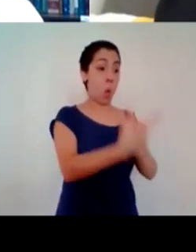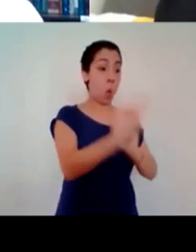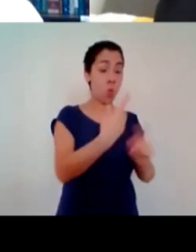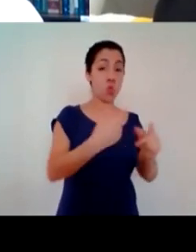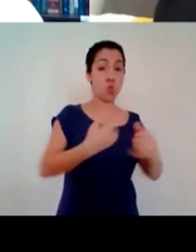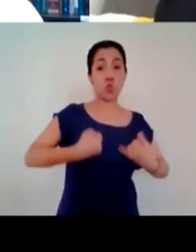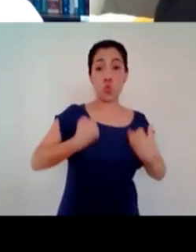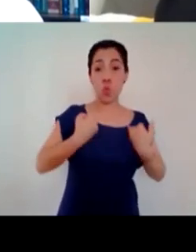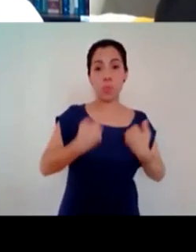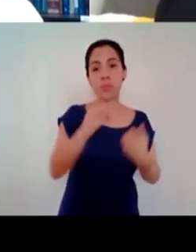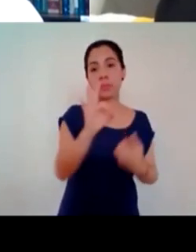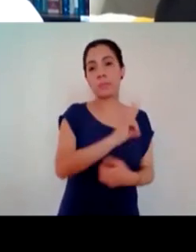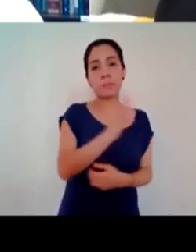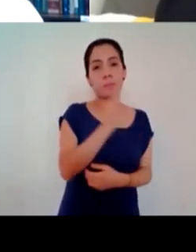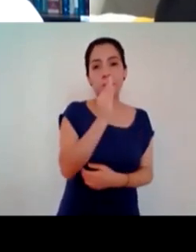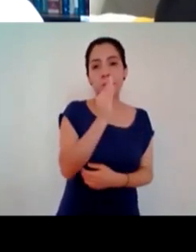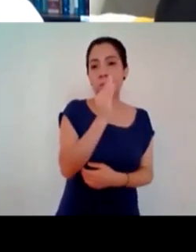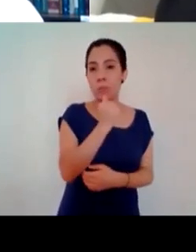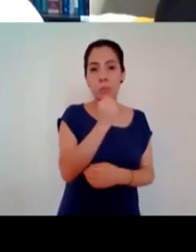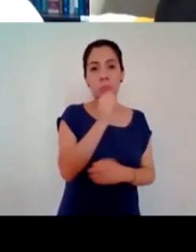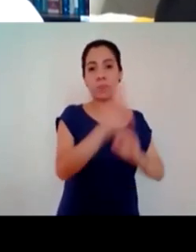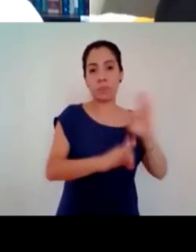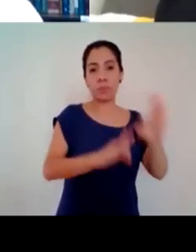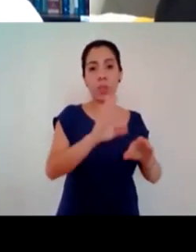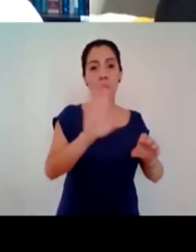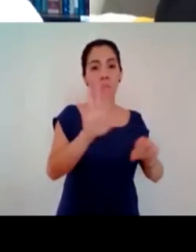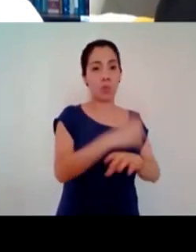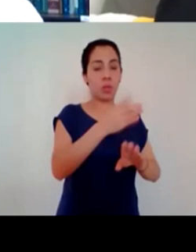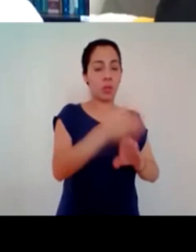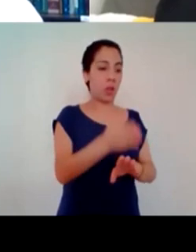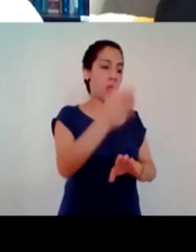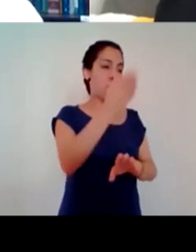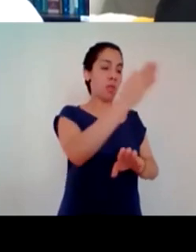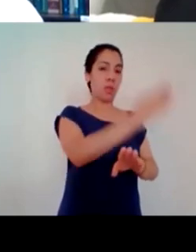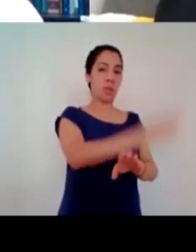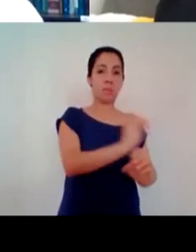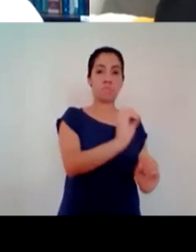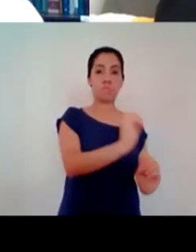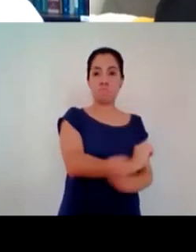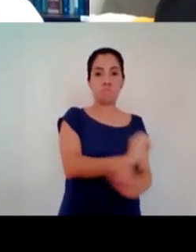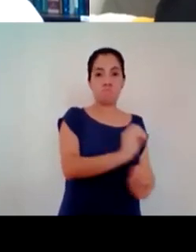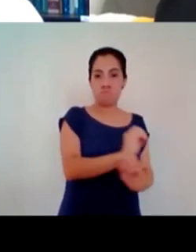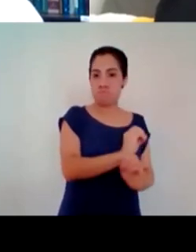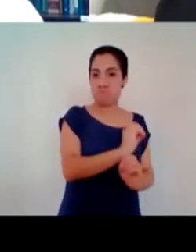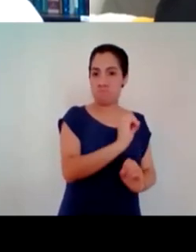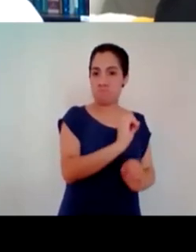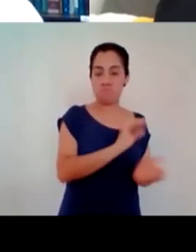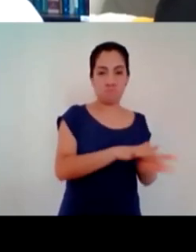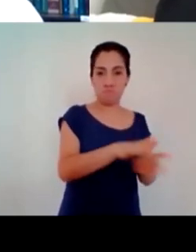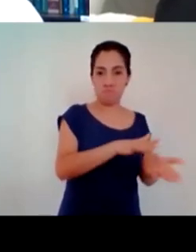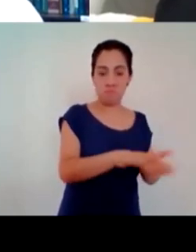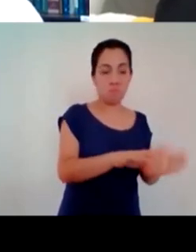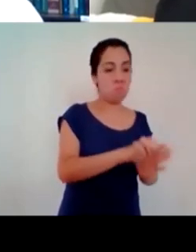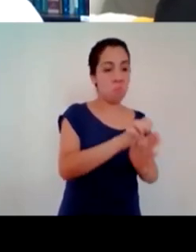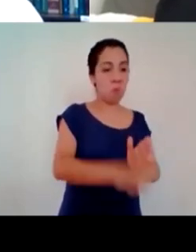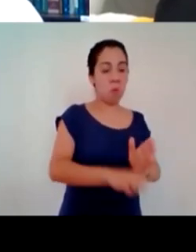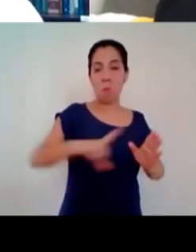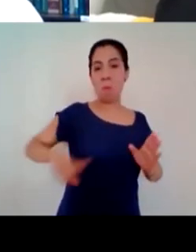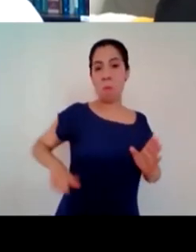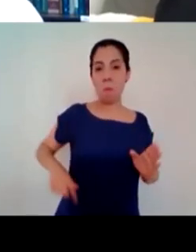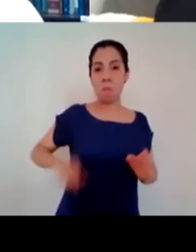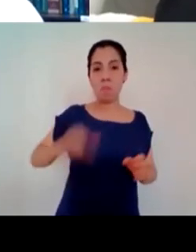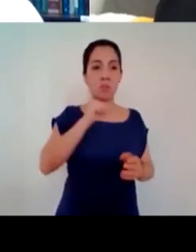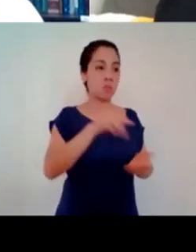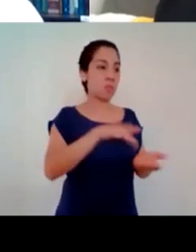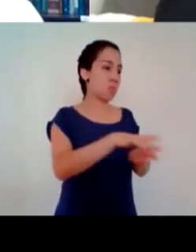ya que nunca habían sido habilitados previamente. Están súper carentes de la protección del Estado, de una familia